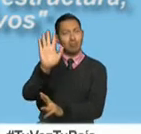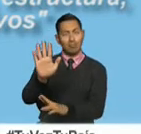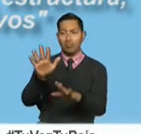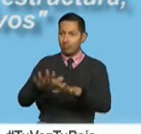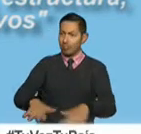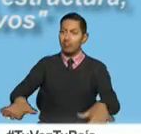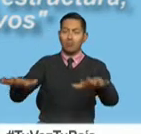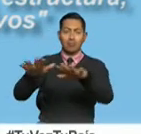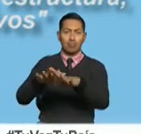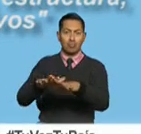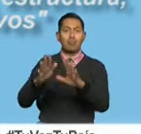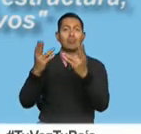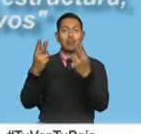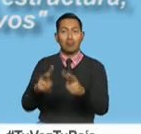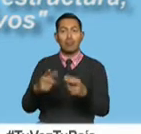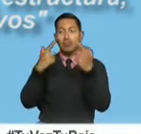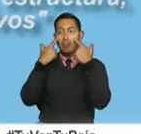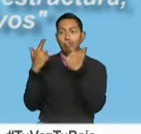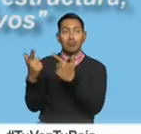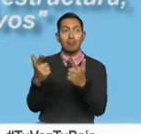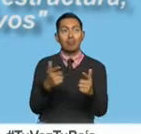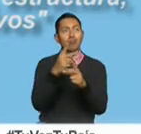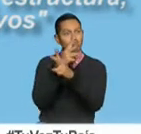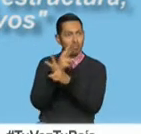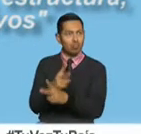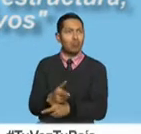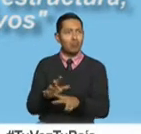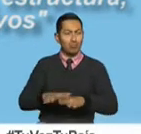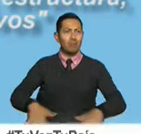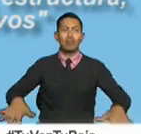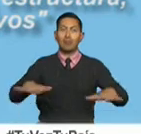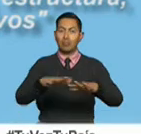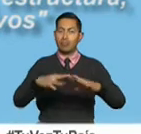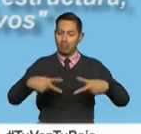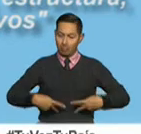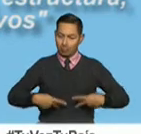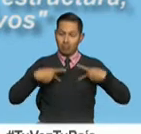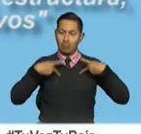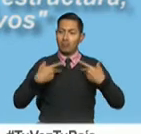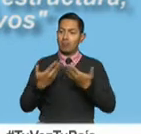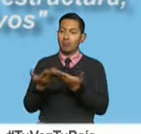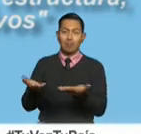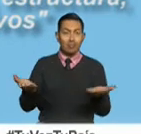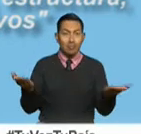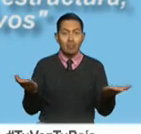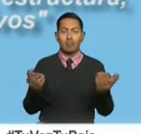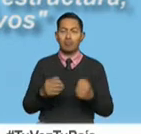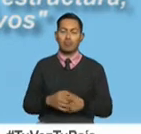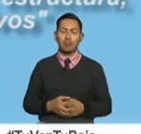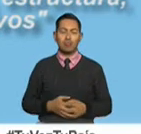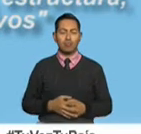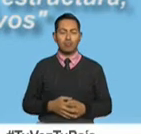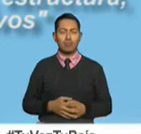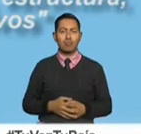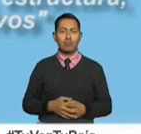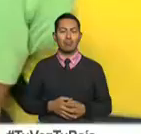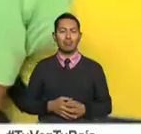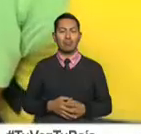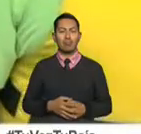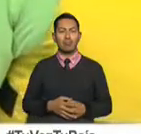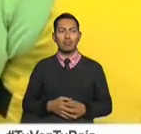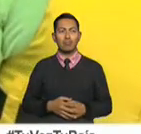existencia y el mantenimiento y regeneración de sus ciclos vitales, estructura, funciones y procesos